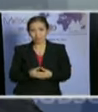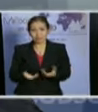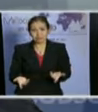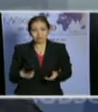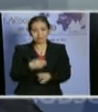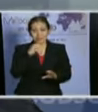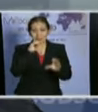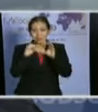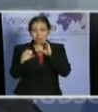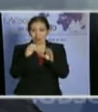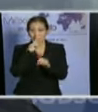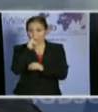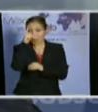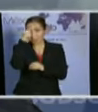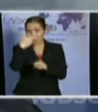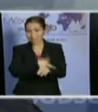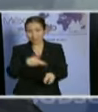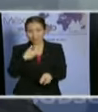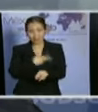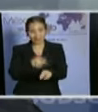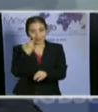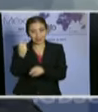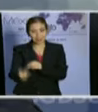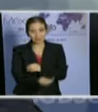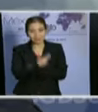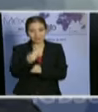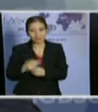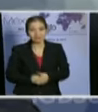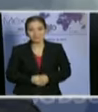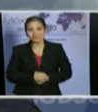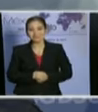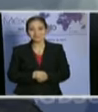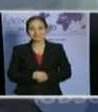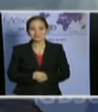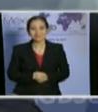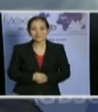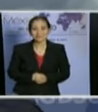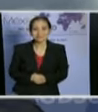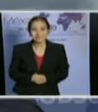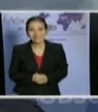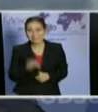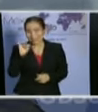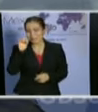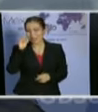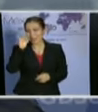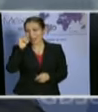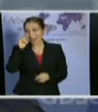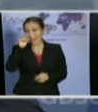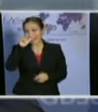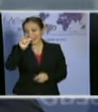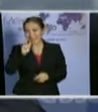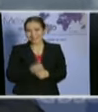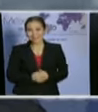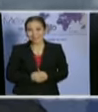a comunicarnos mejor para resolver estas preguntas. La Iberoamericana, entre otras